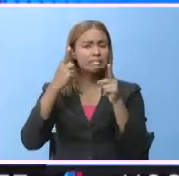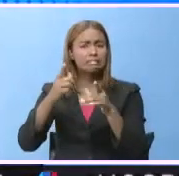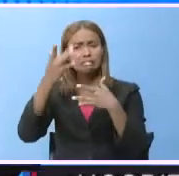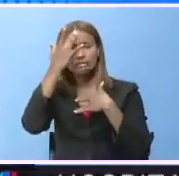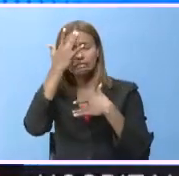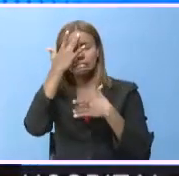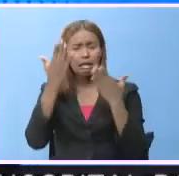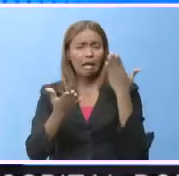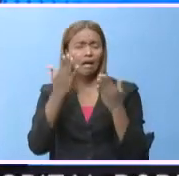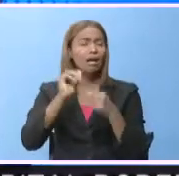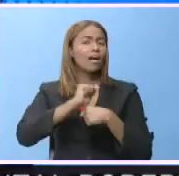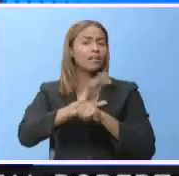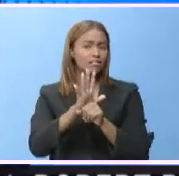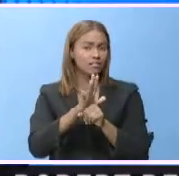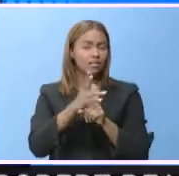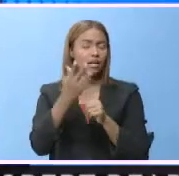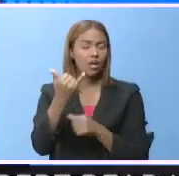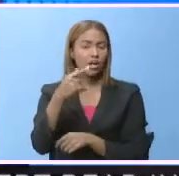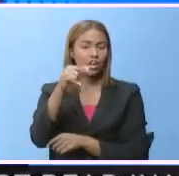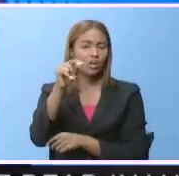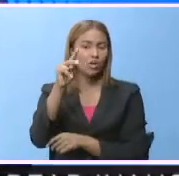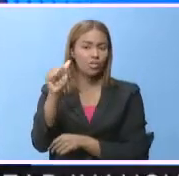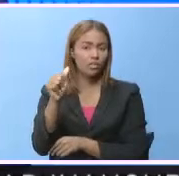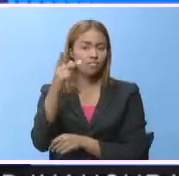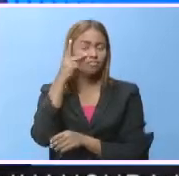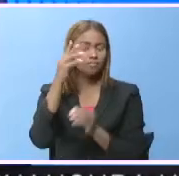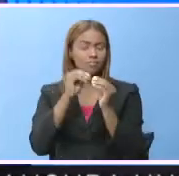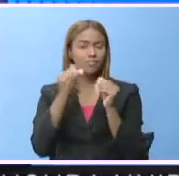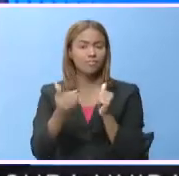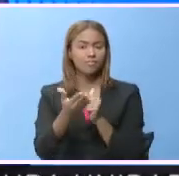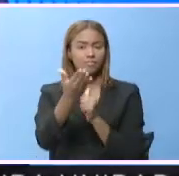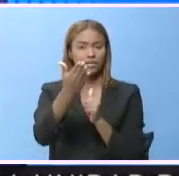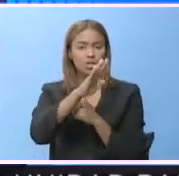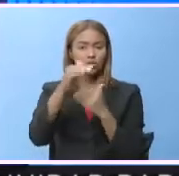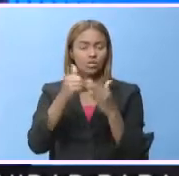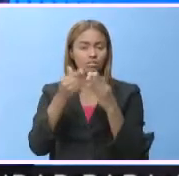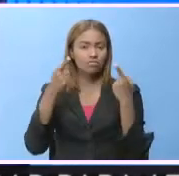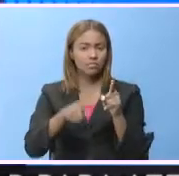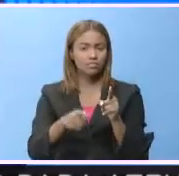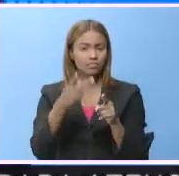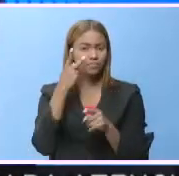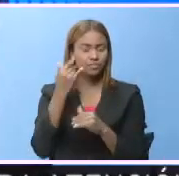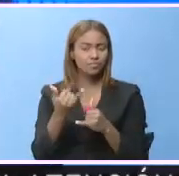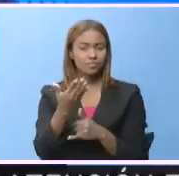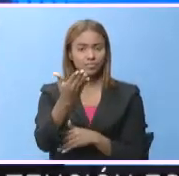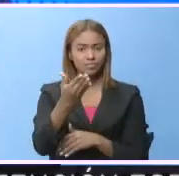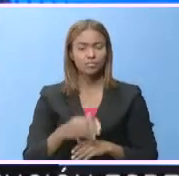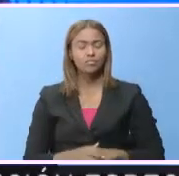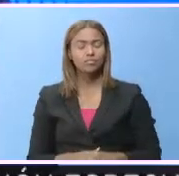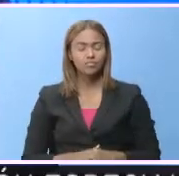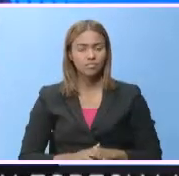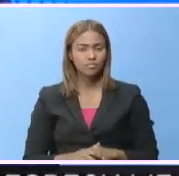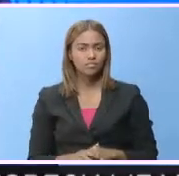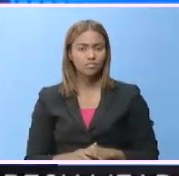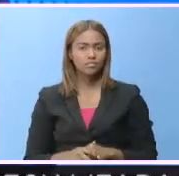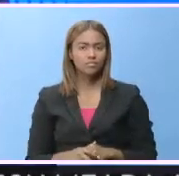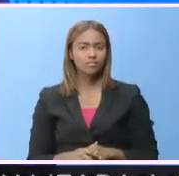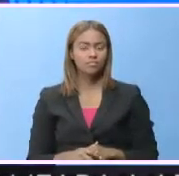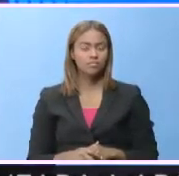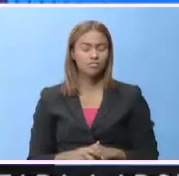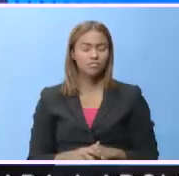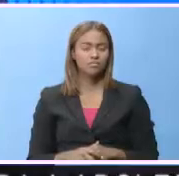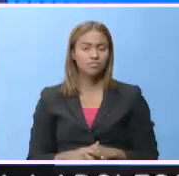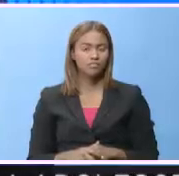tanto sospechosos del COVID-19. Gioconda Paulino está en directo con todos los detalles. Te saludo, Gioconda. Buenas tardes.